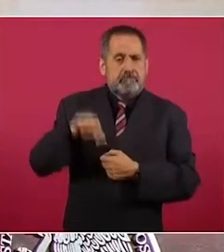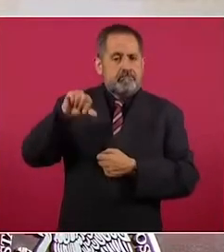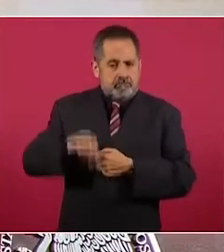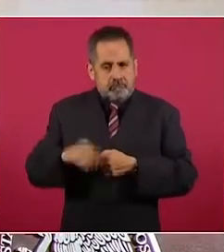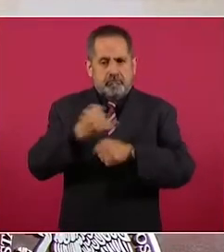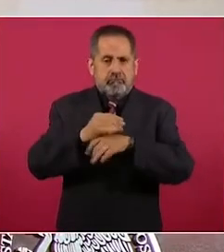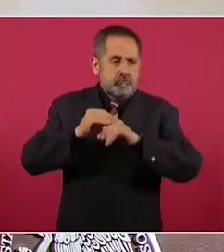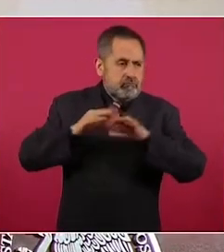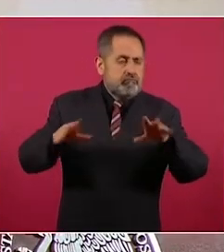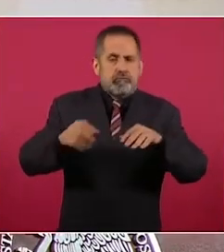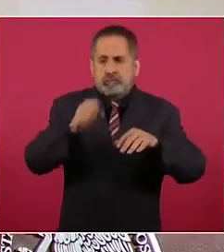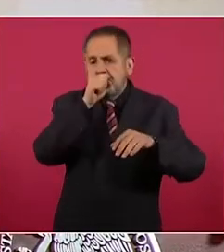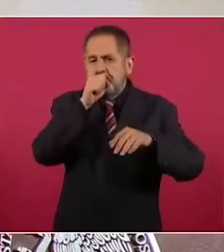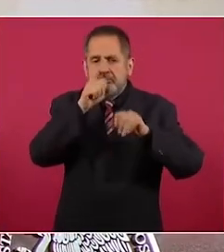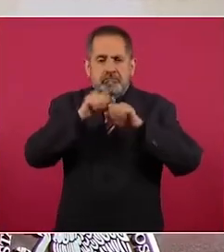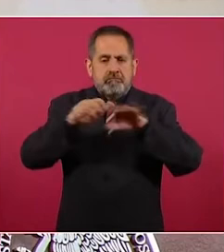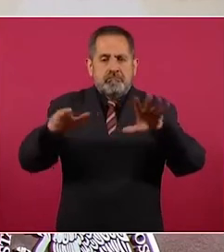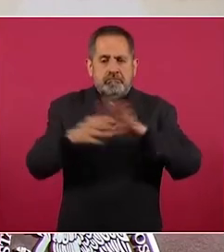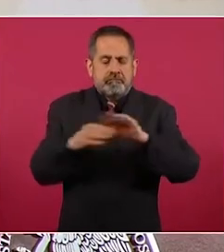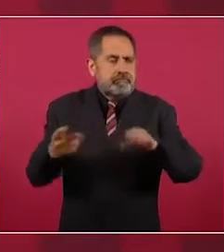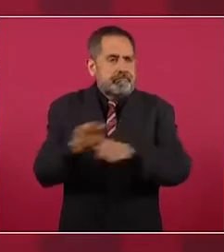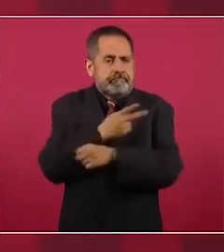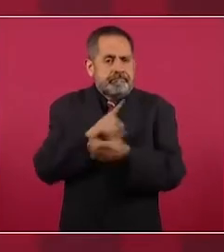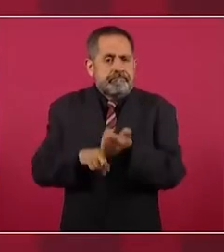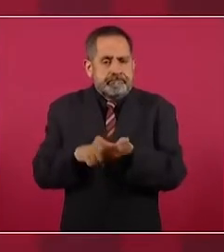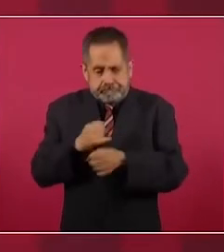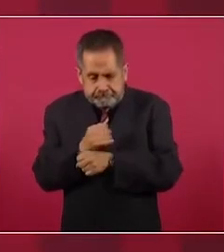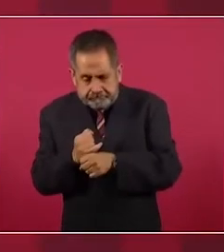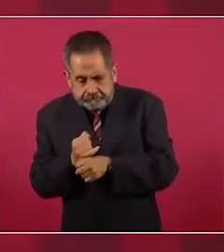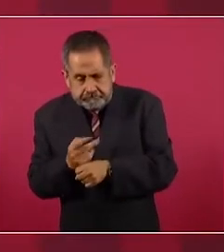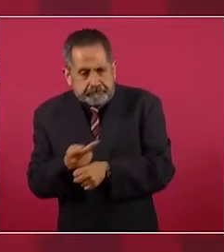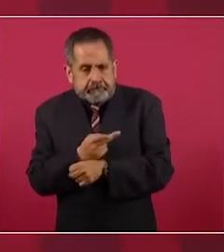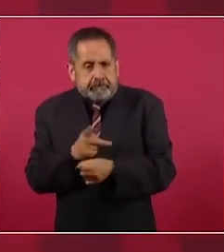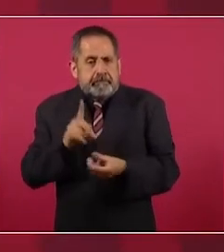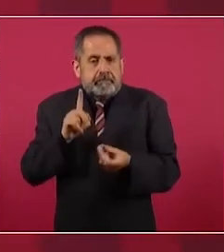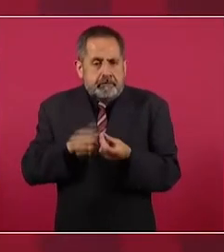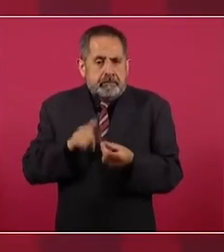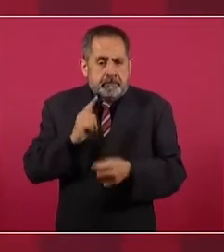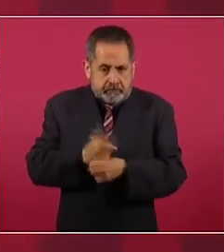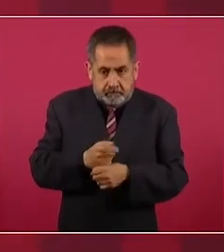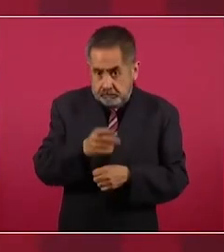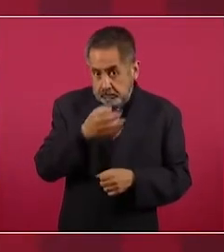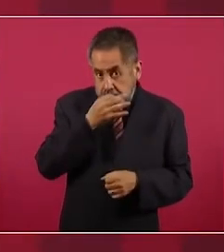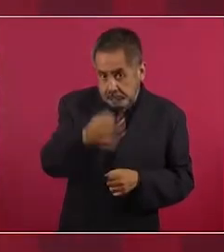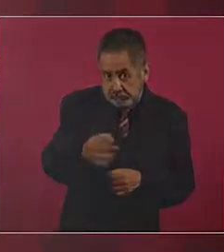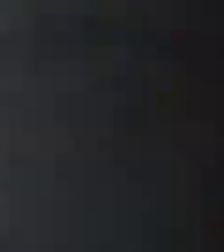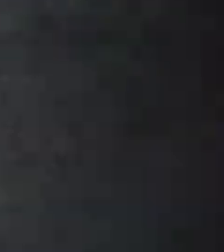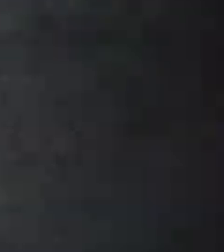sobre el estado en que se encuentra esta investigación, si les parece.